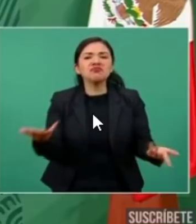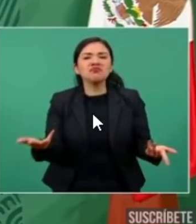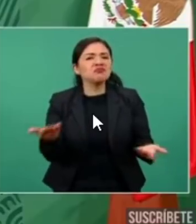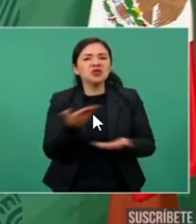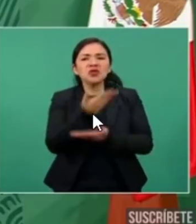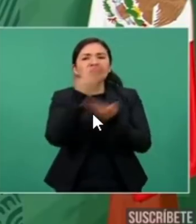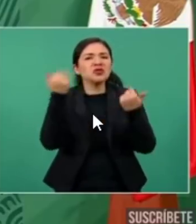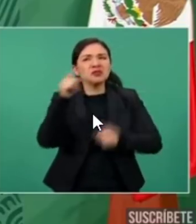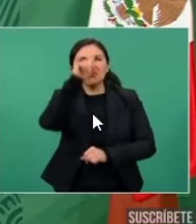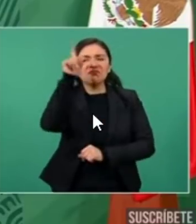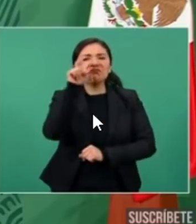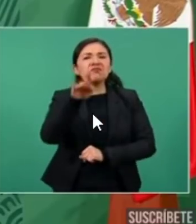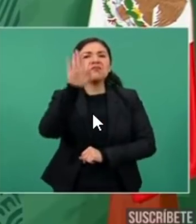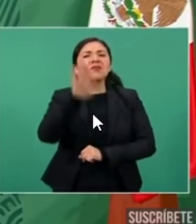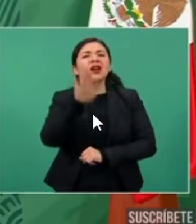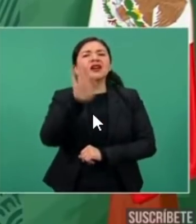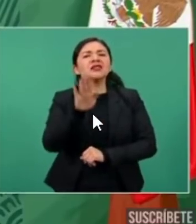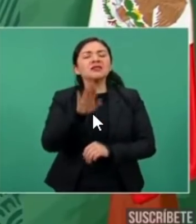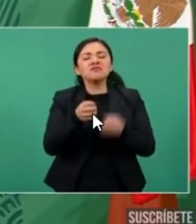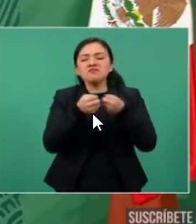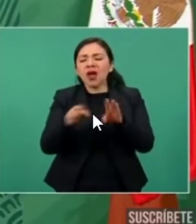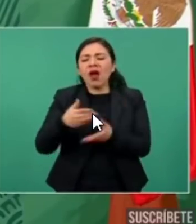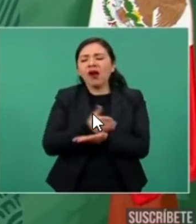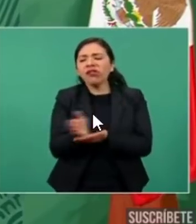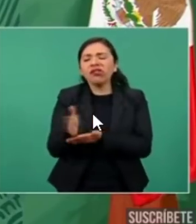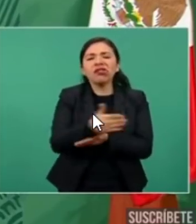mira hacia dónde se dirigirá